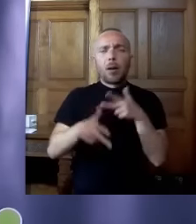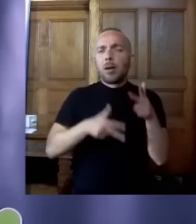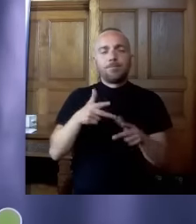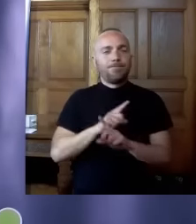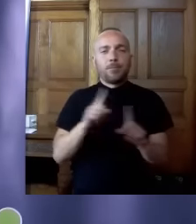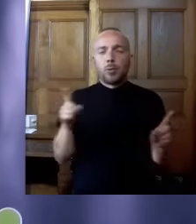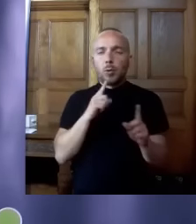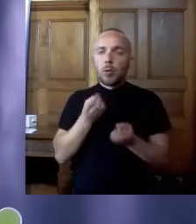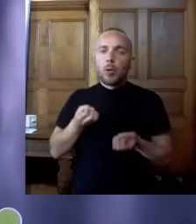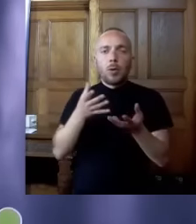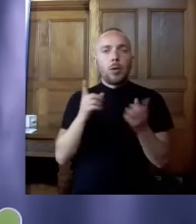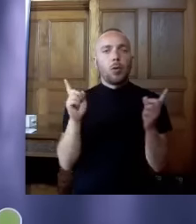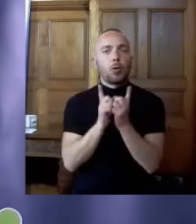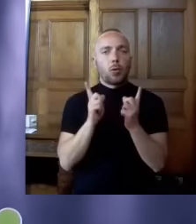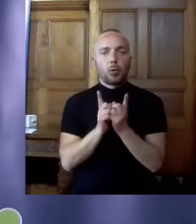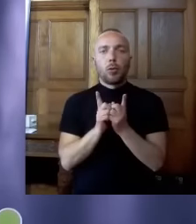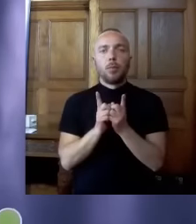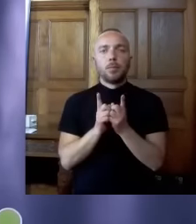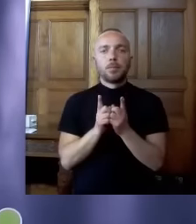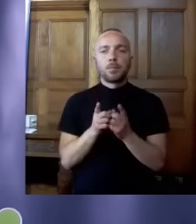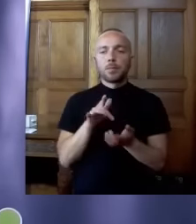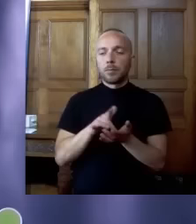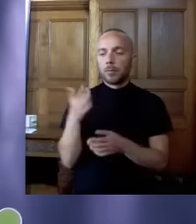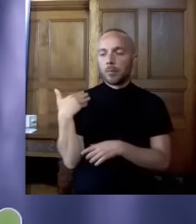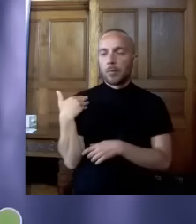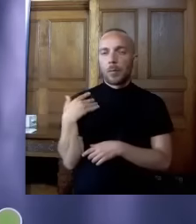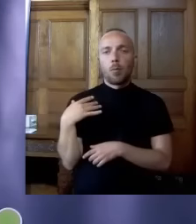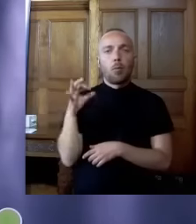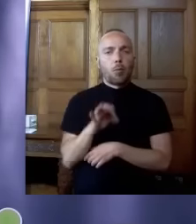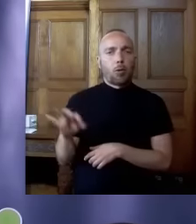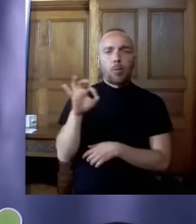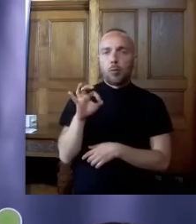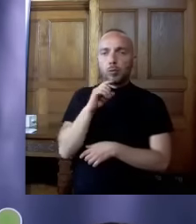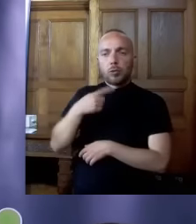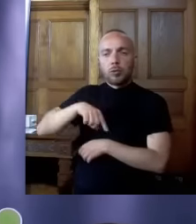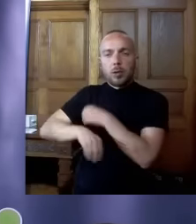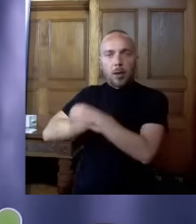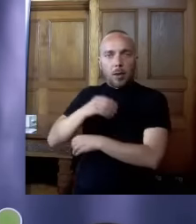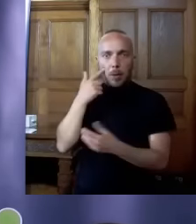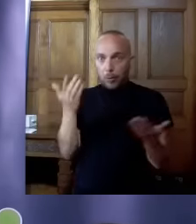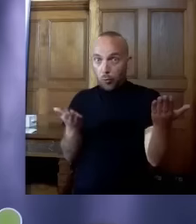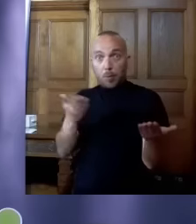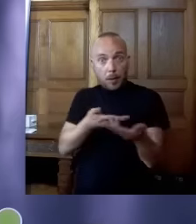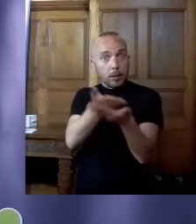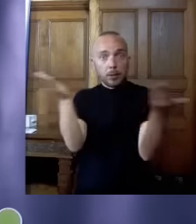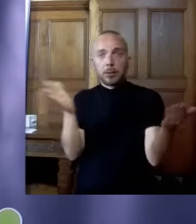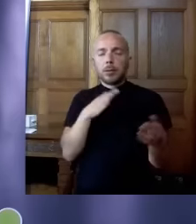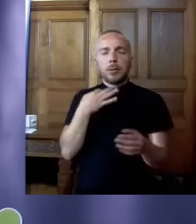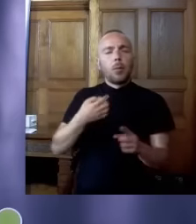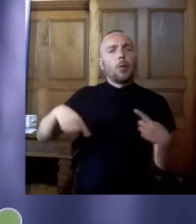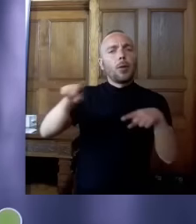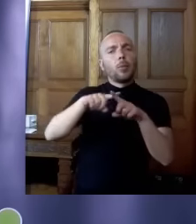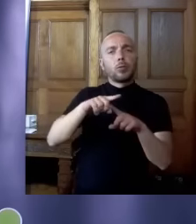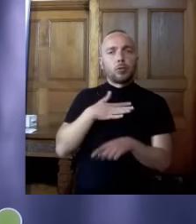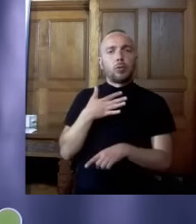contar muy brevemente eh qué es lo que hizo podemos para que comparis para que todos y todas podamos